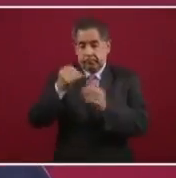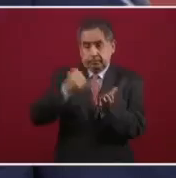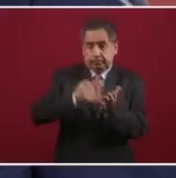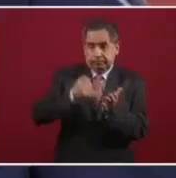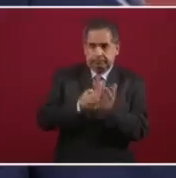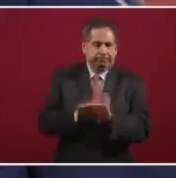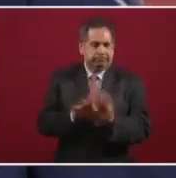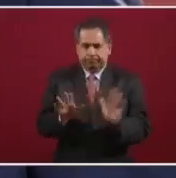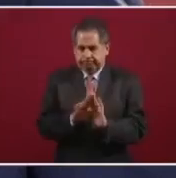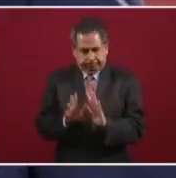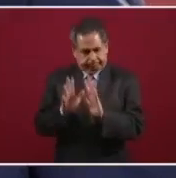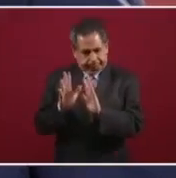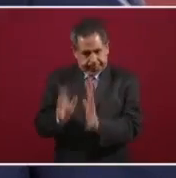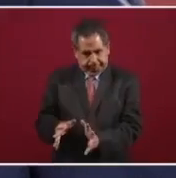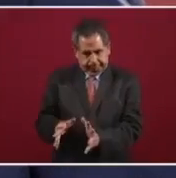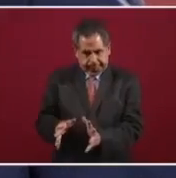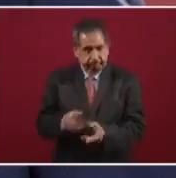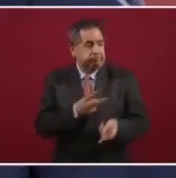impuestos.